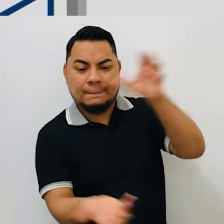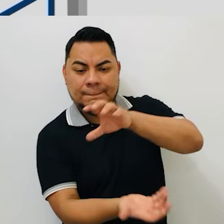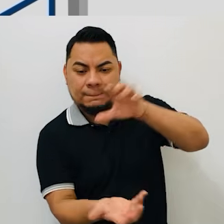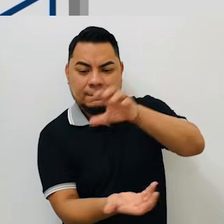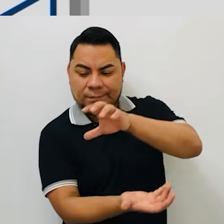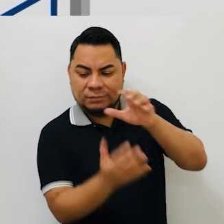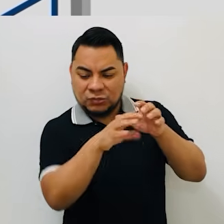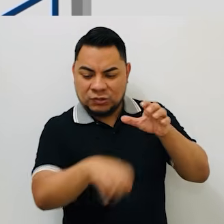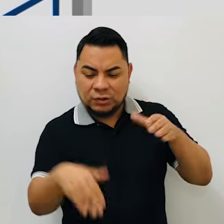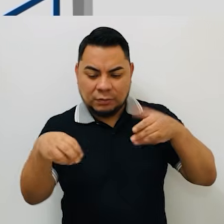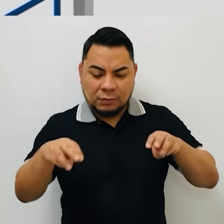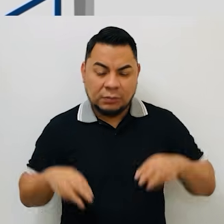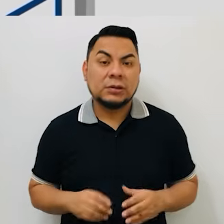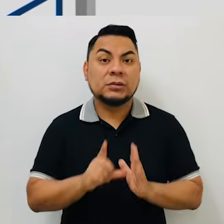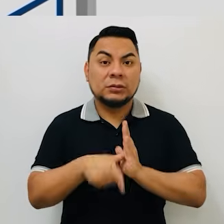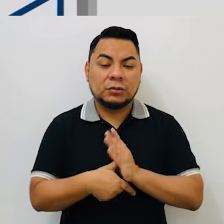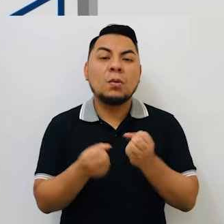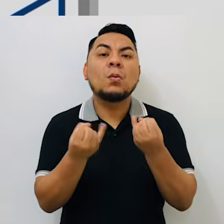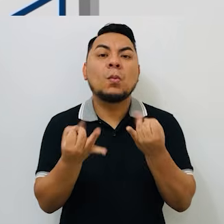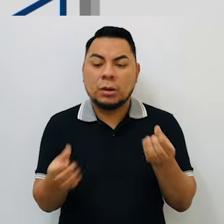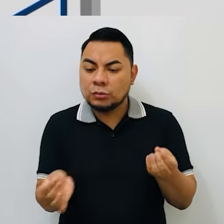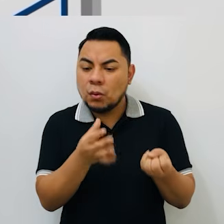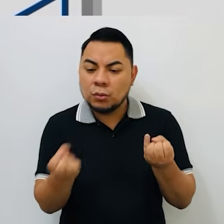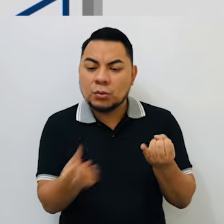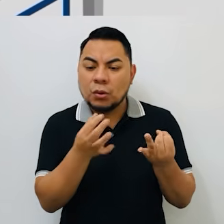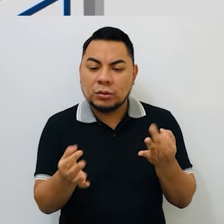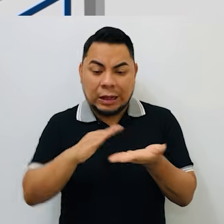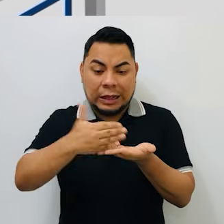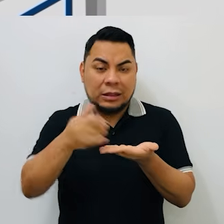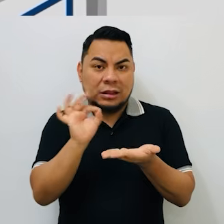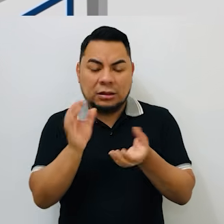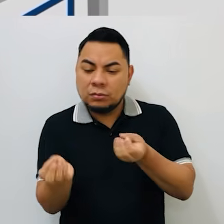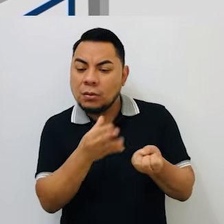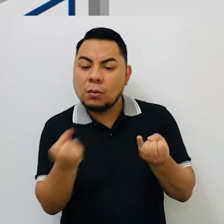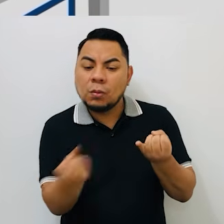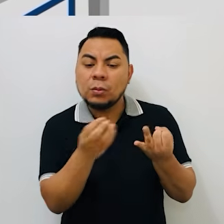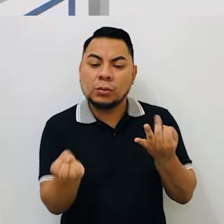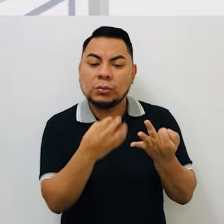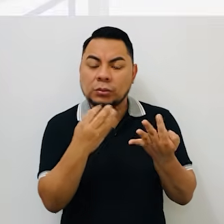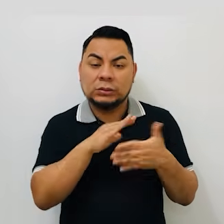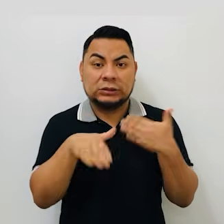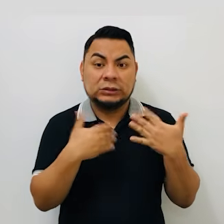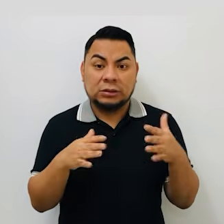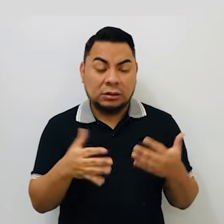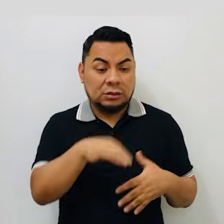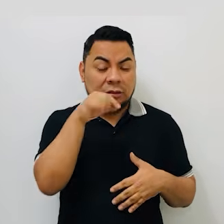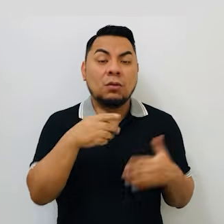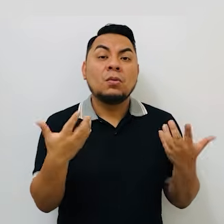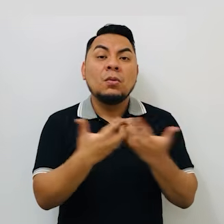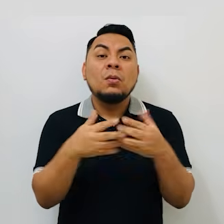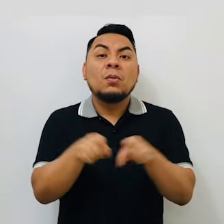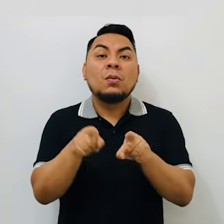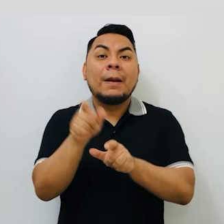su contenido sobre la mesa. Después, cuentan las cédulas sin abrirlas y verifican que la cantidad